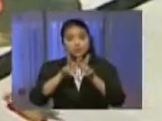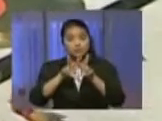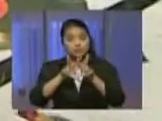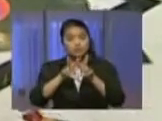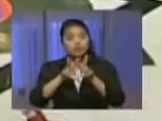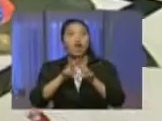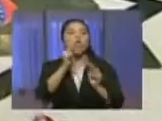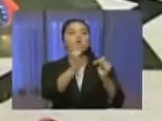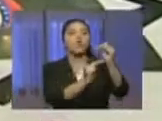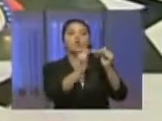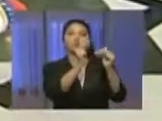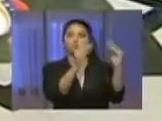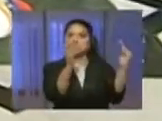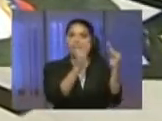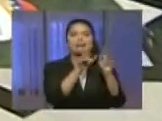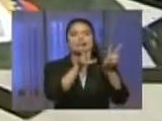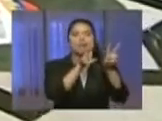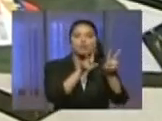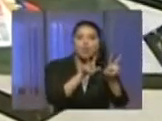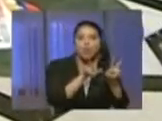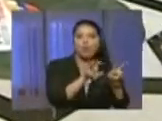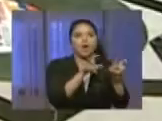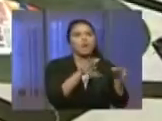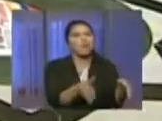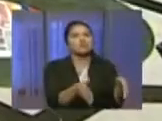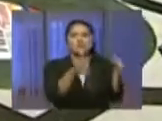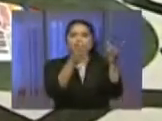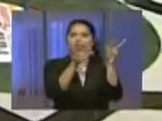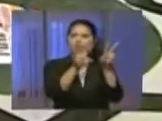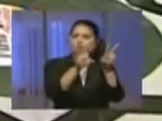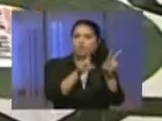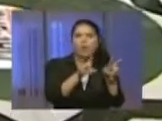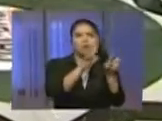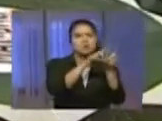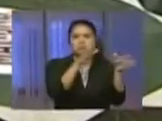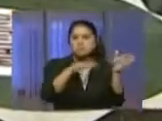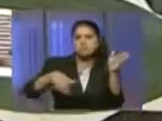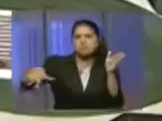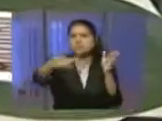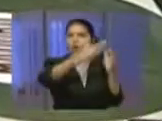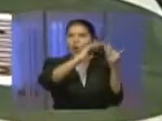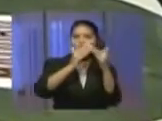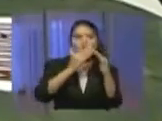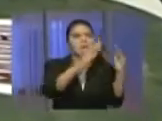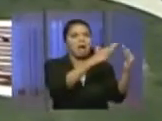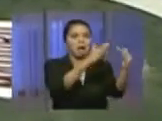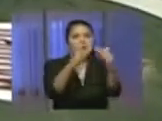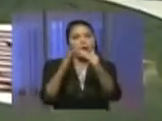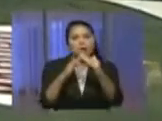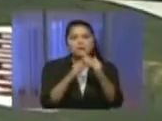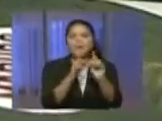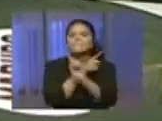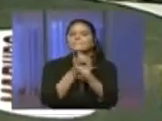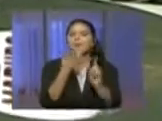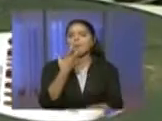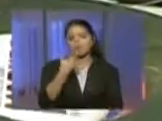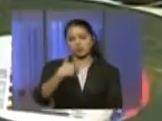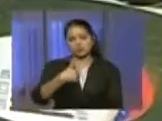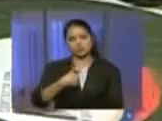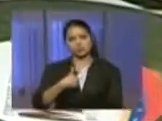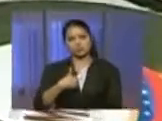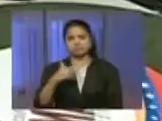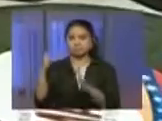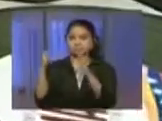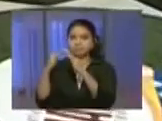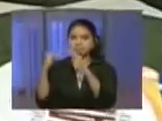construye viviendas nuevas edificios nuevos complejos de edificios casas verdad Pero cómo hago yo